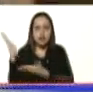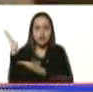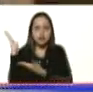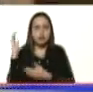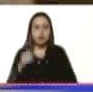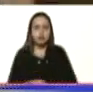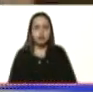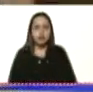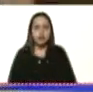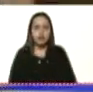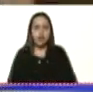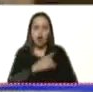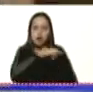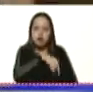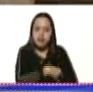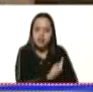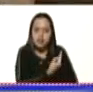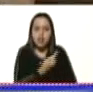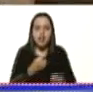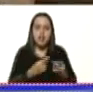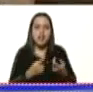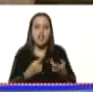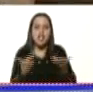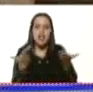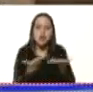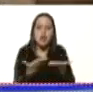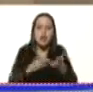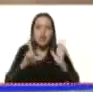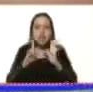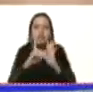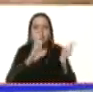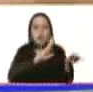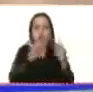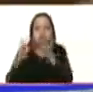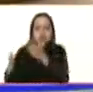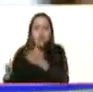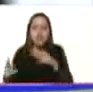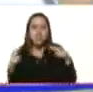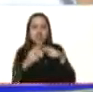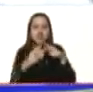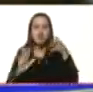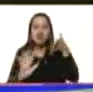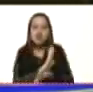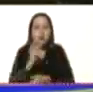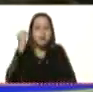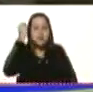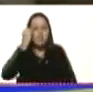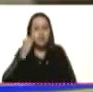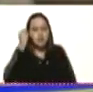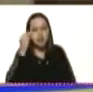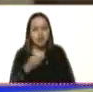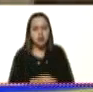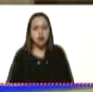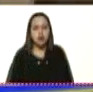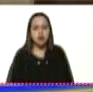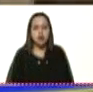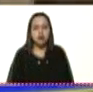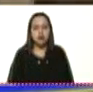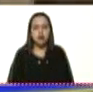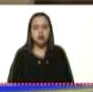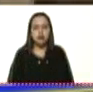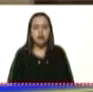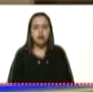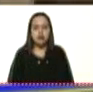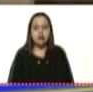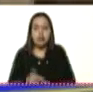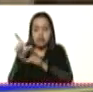academias, escuelas, liceos, bibliotecas, se conozca el pensamiento de